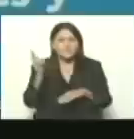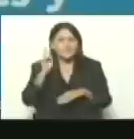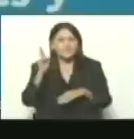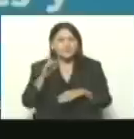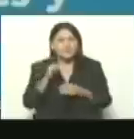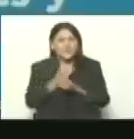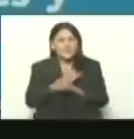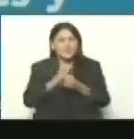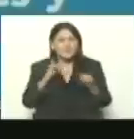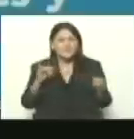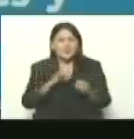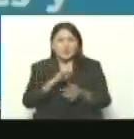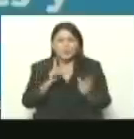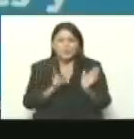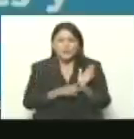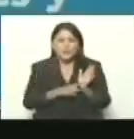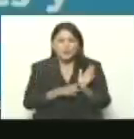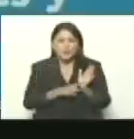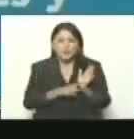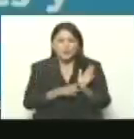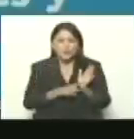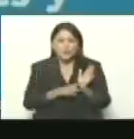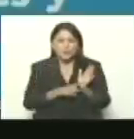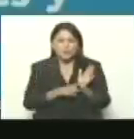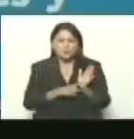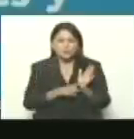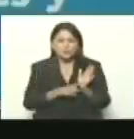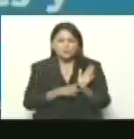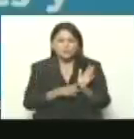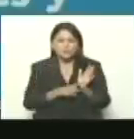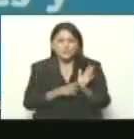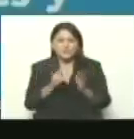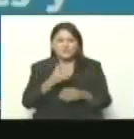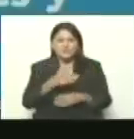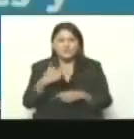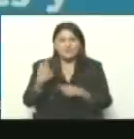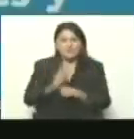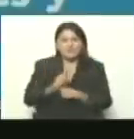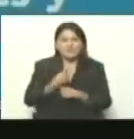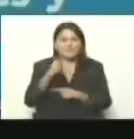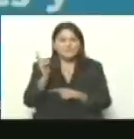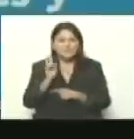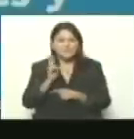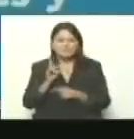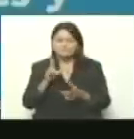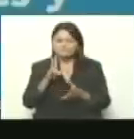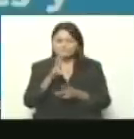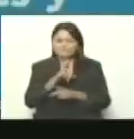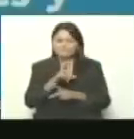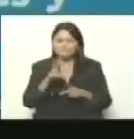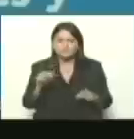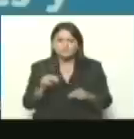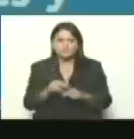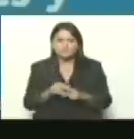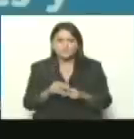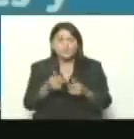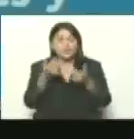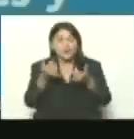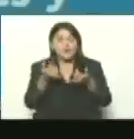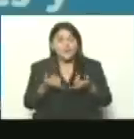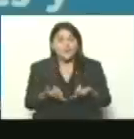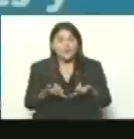medida coercitiva, de cualquier intención de colonizarlo. Nosotros abogamos por la libertad